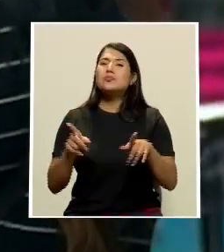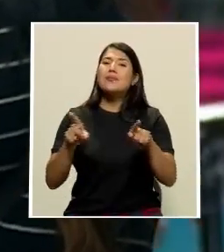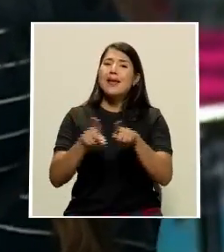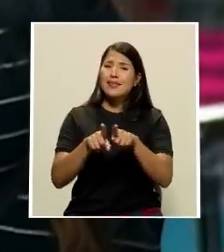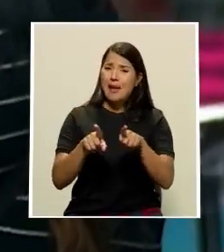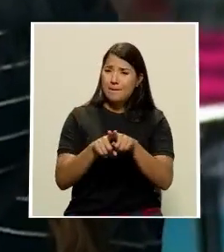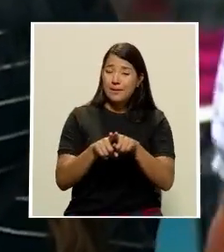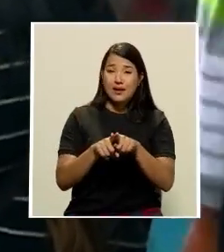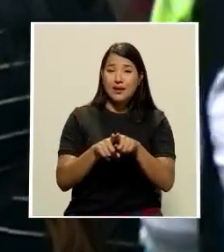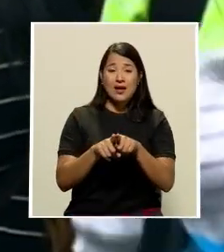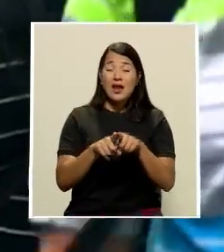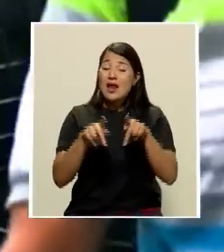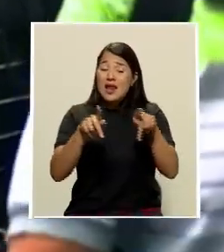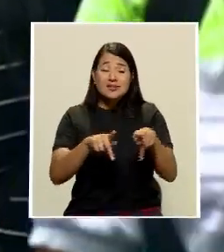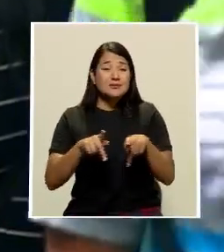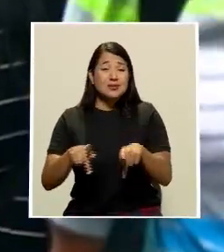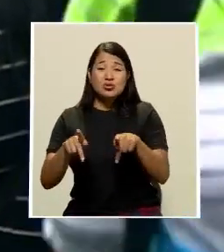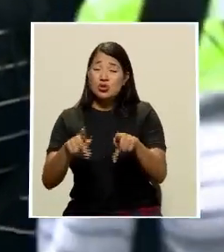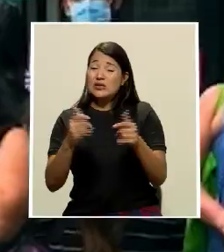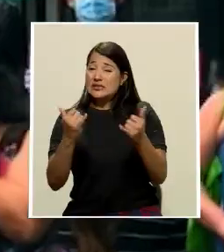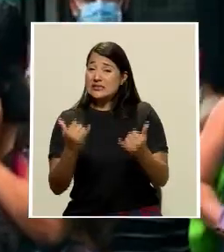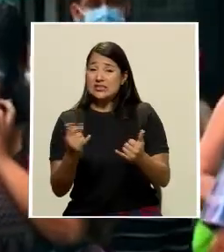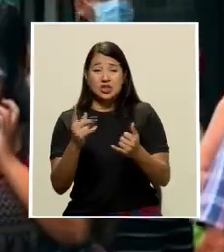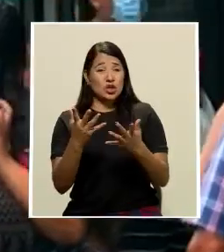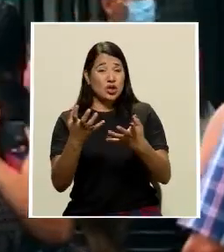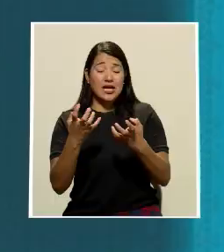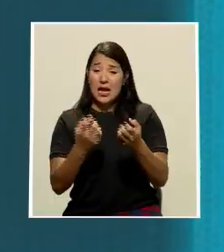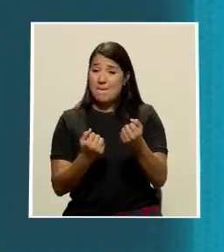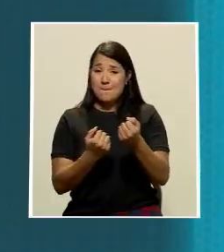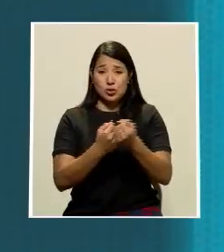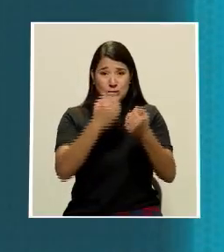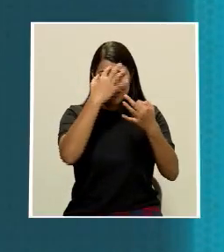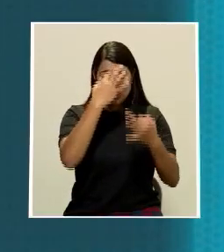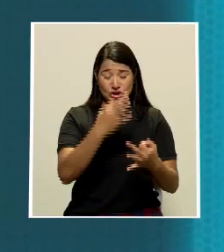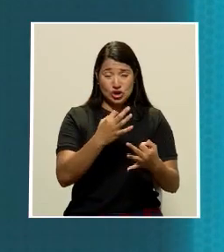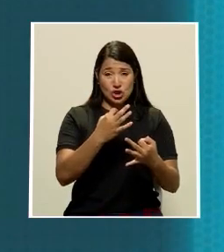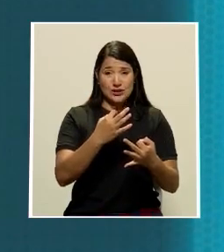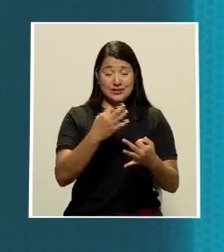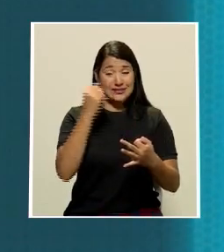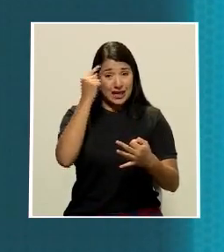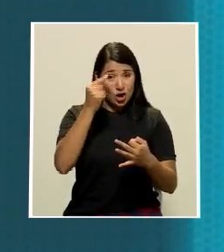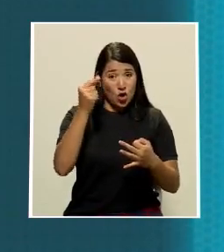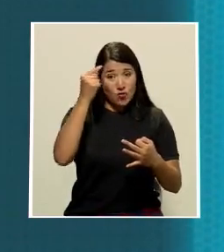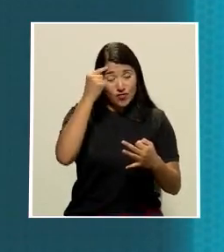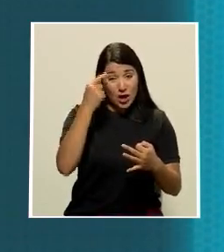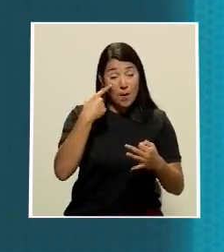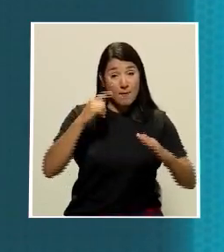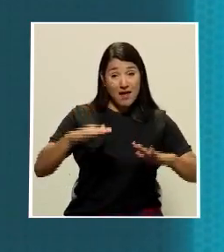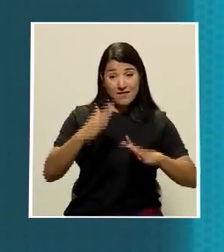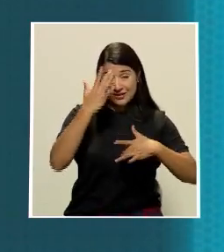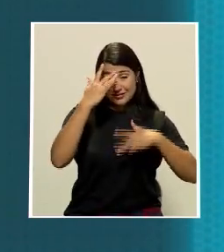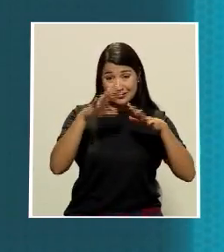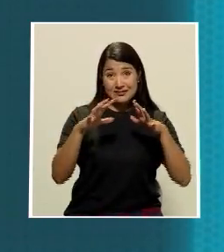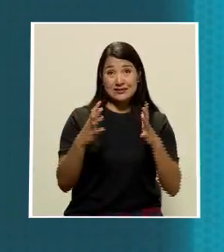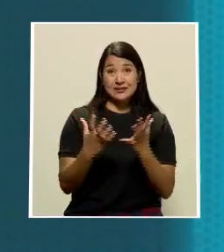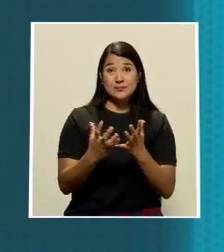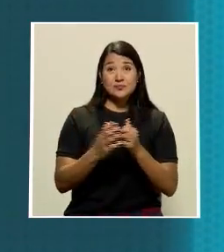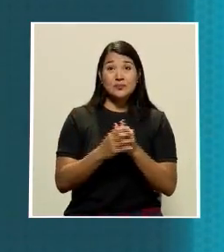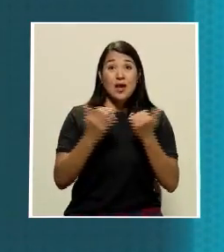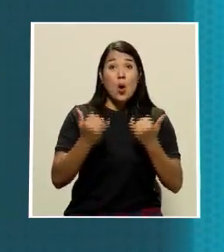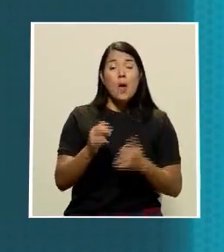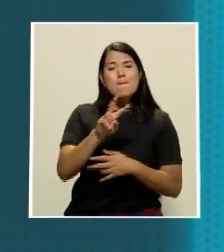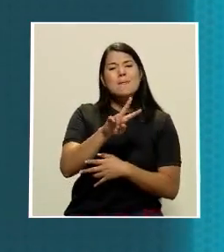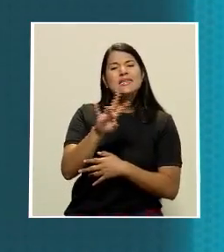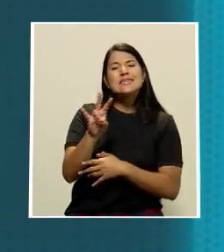en el apoyo de las medidas para enfrentar la pandemia tomadas por el gobierno. Un 27% de los entrevistados señalaron que no confían en